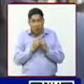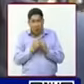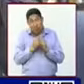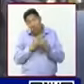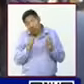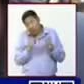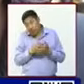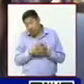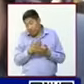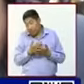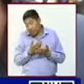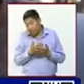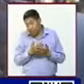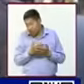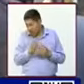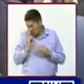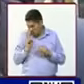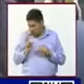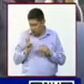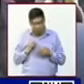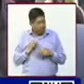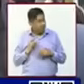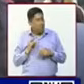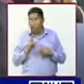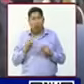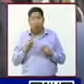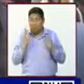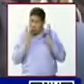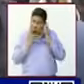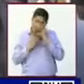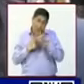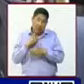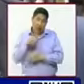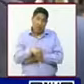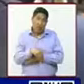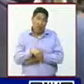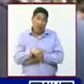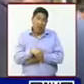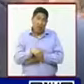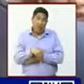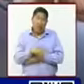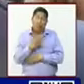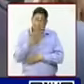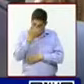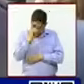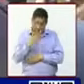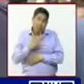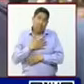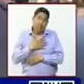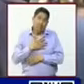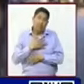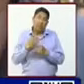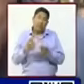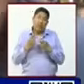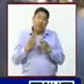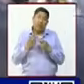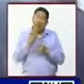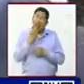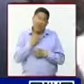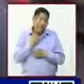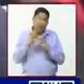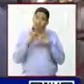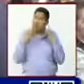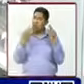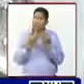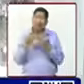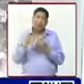toditos, sin nada de miramientos. Pasar una noche bonita. ¿Y el mejor regalo? Para mí sí, la verdad sí. Porque se le extraña a la familia,